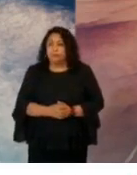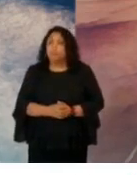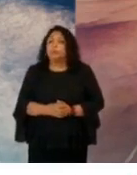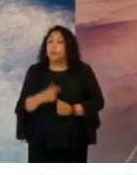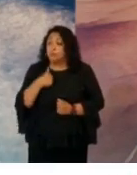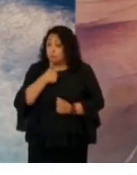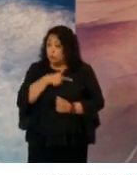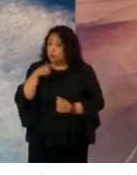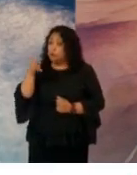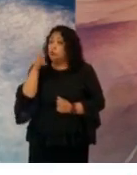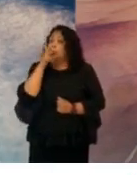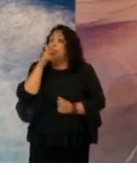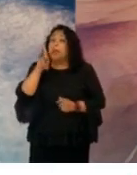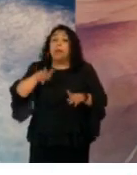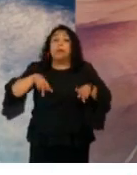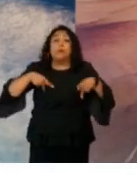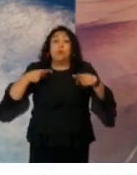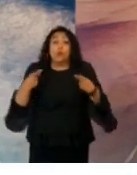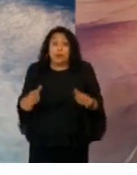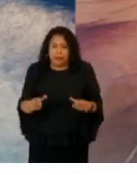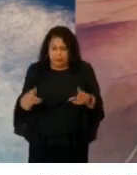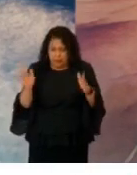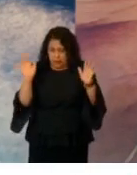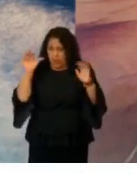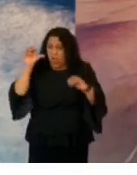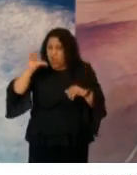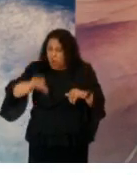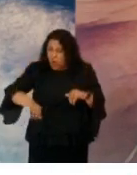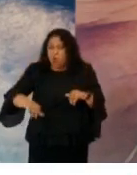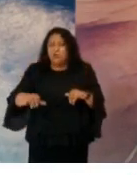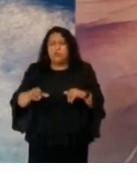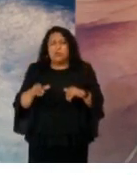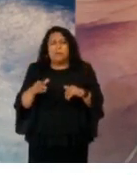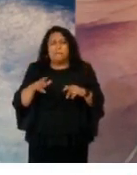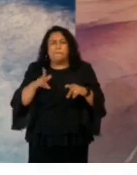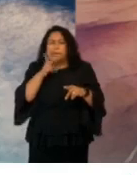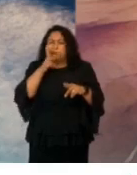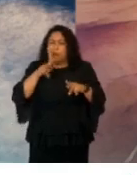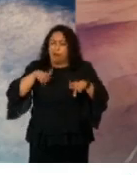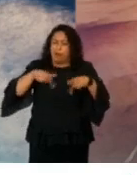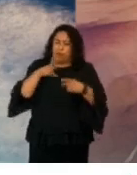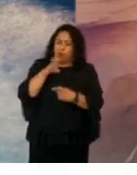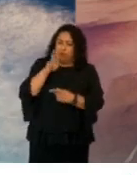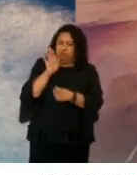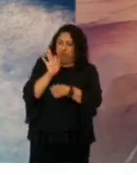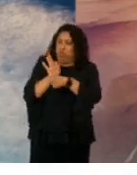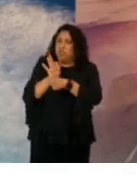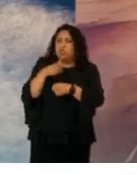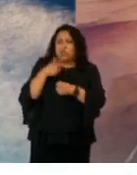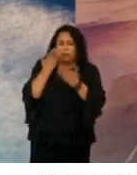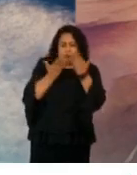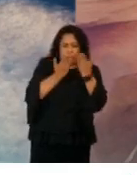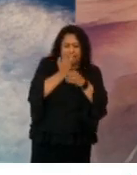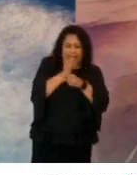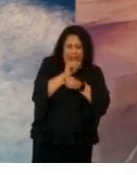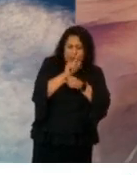Me gusta que usaste la palabra vulnerabilidad porque hoy creo que hoy en día está siendo muy reivindicada. Por mucho tiempo, ahora que estoy estudiando antropología, todos aquellos que estudian sociología o